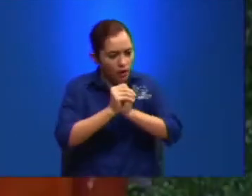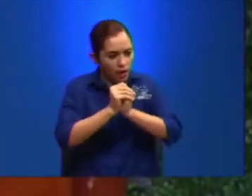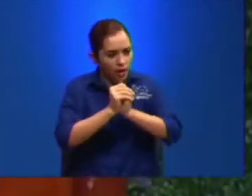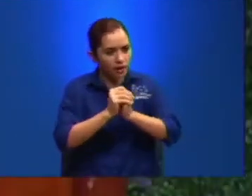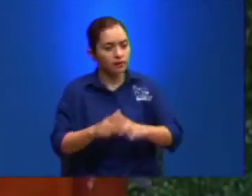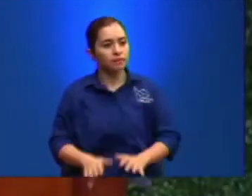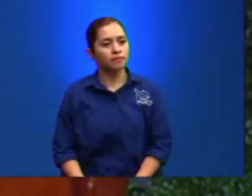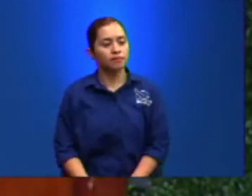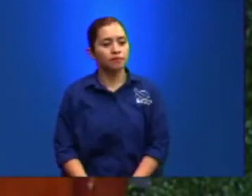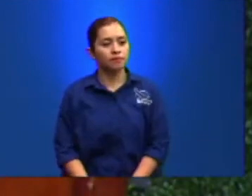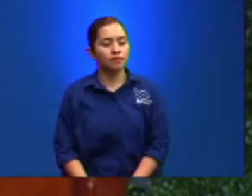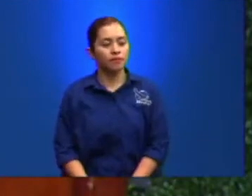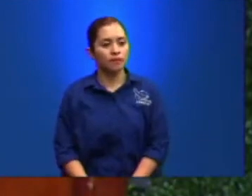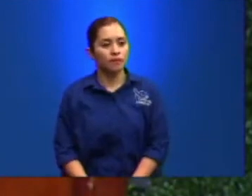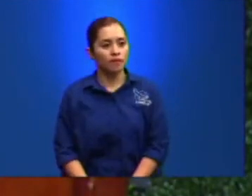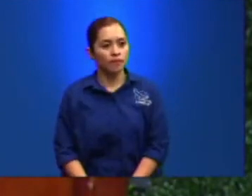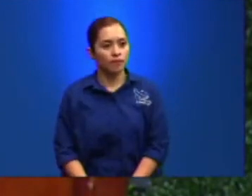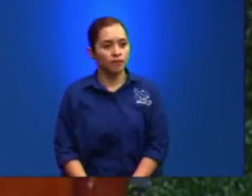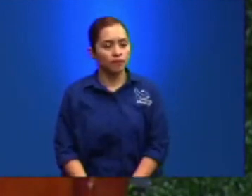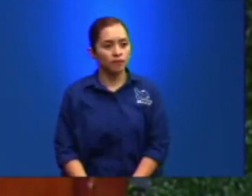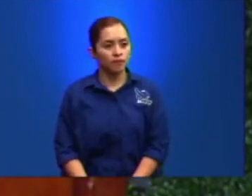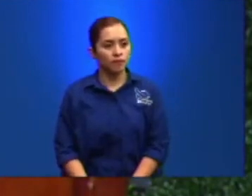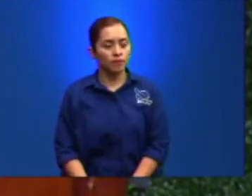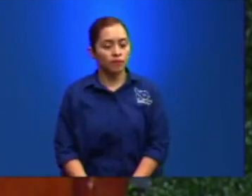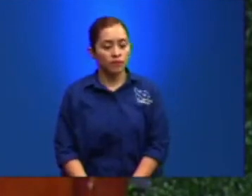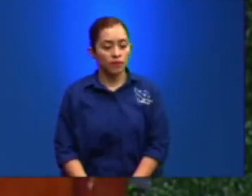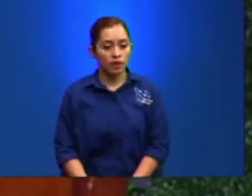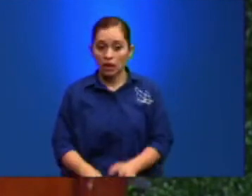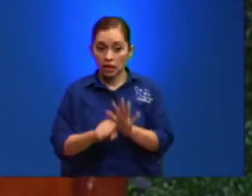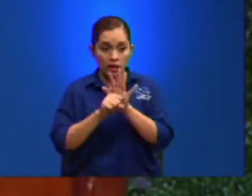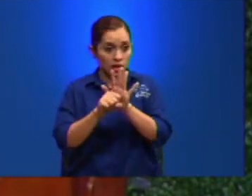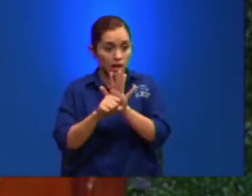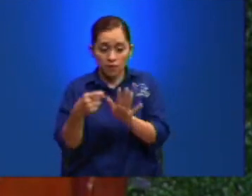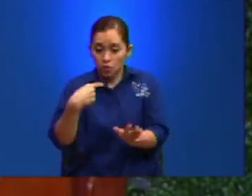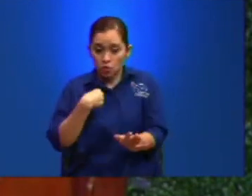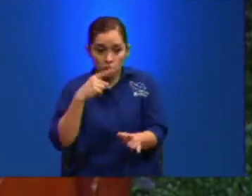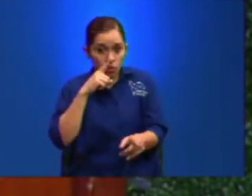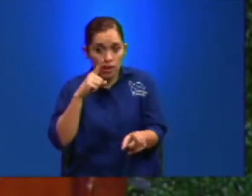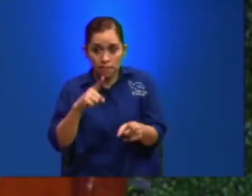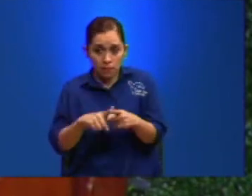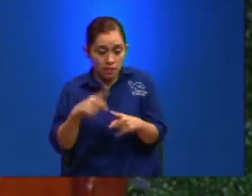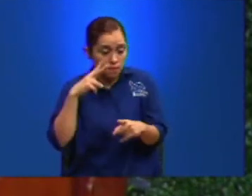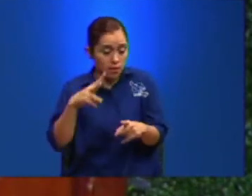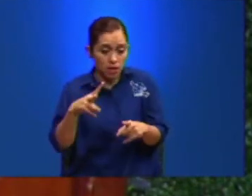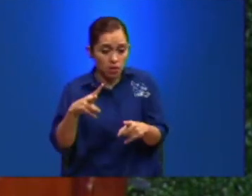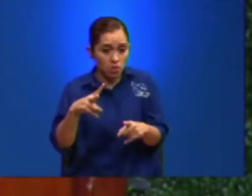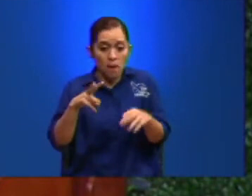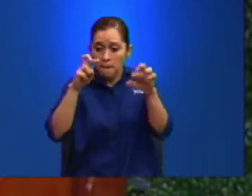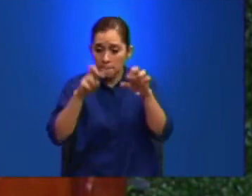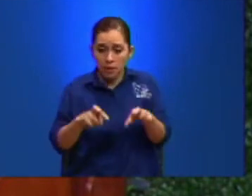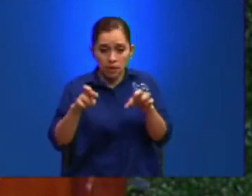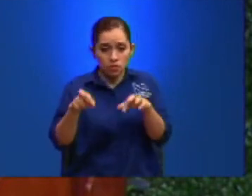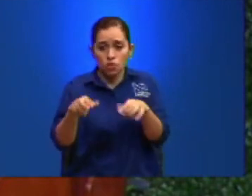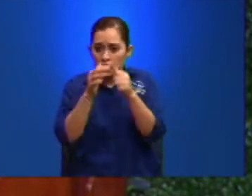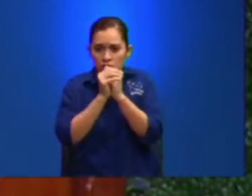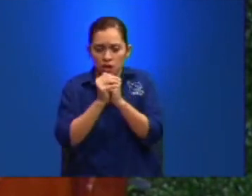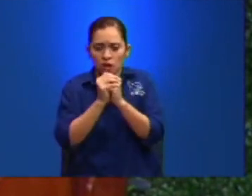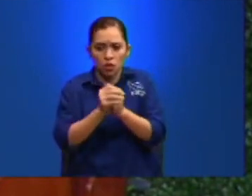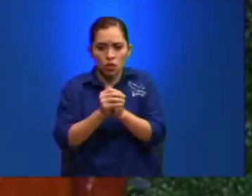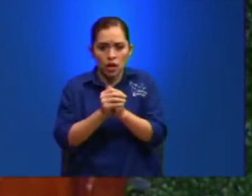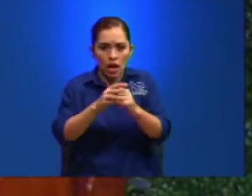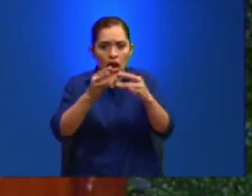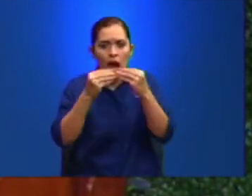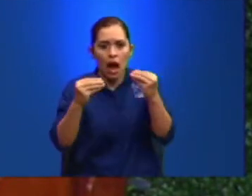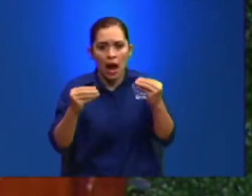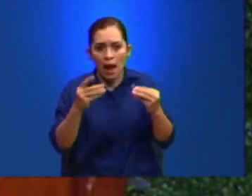en la vida diaria yo miro que hay unos que le rezan a marimón se van de rodillas a